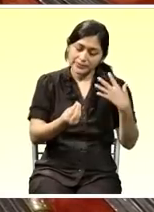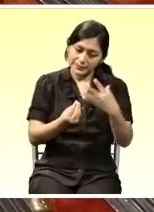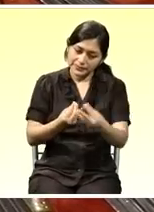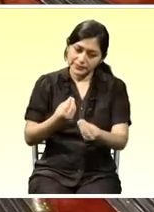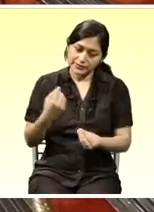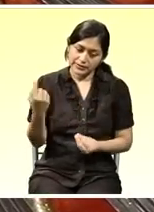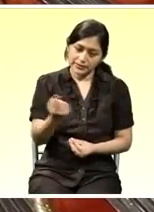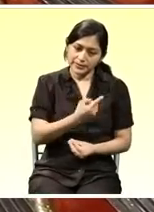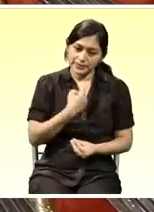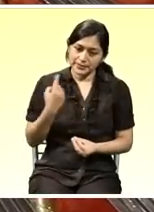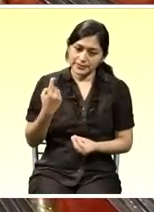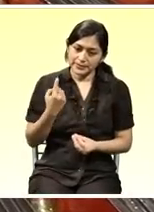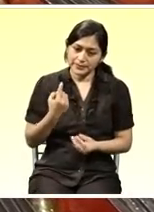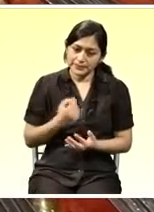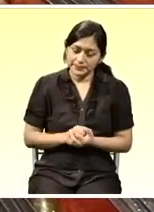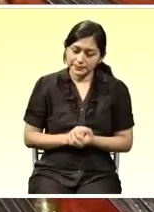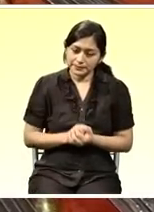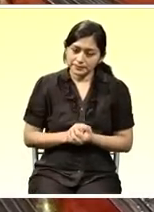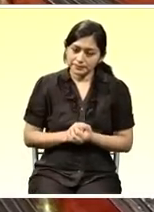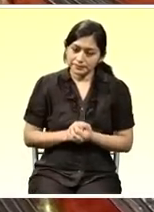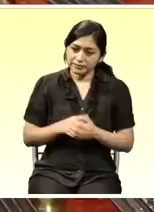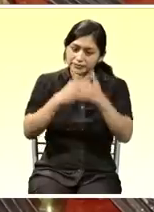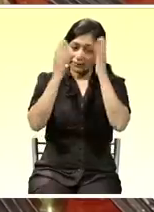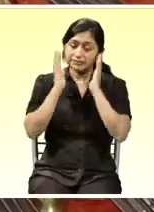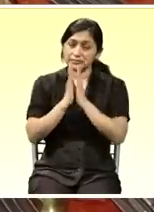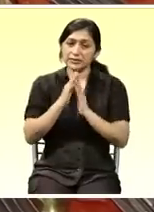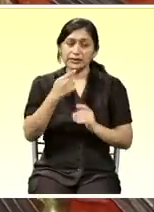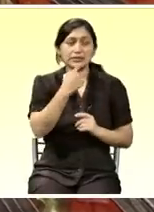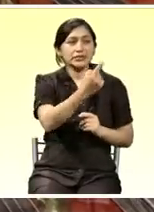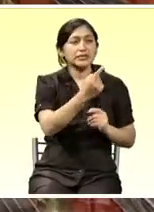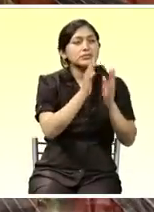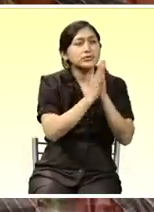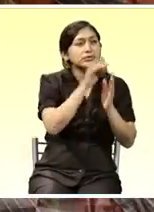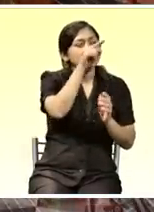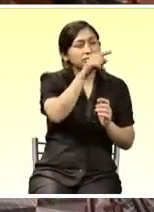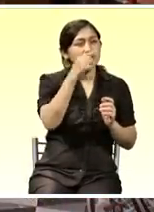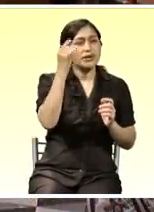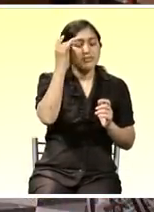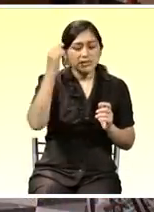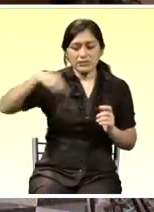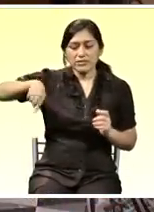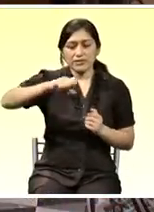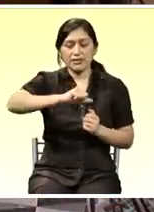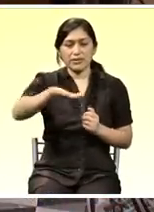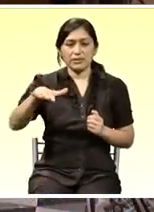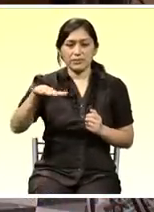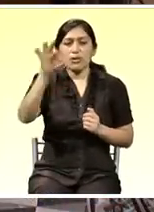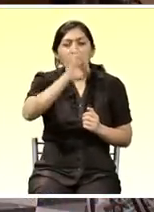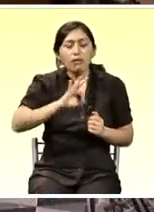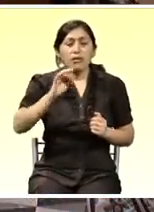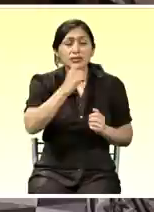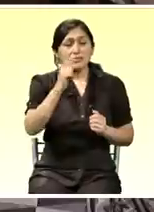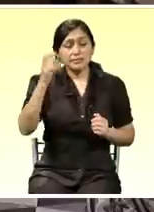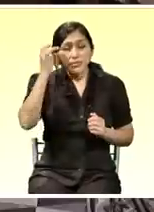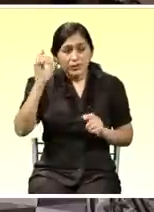halla todo su remedio. Perdona, mi Dios, a este pueblo, sino la corona de reina